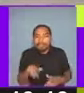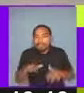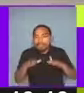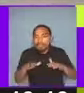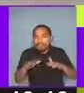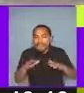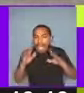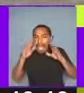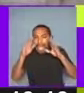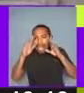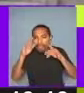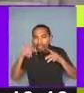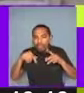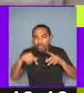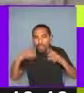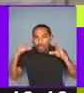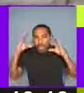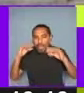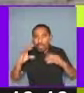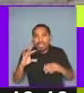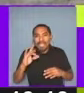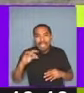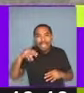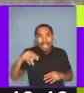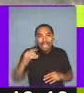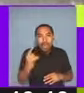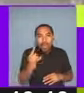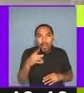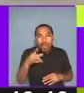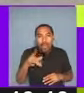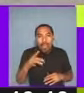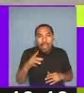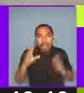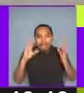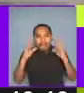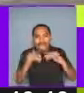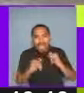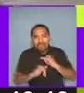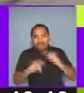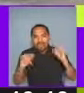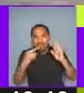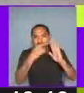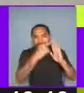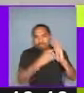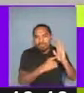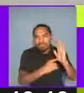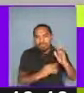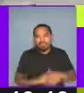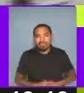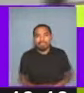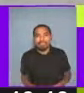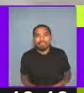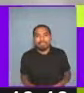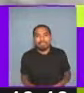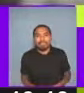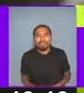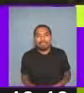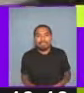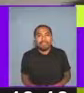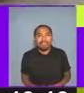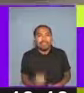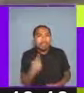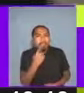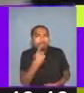Javier Milei con este decreto de necesidad de urgencia, ¿no? Hay movimiento, Jorge, en lo que es el casco céntrico por las movilizaciones que